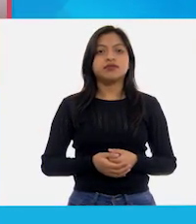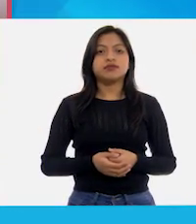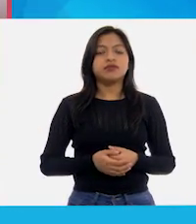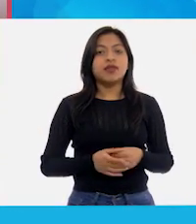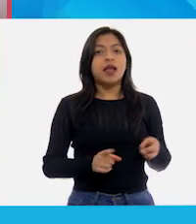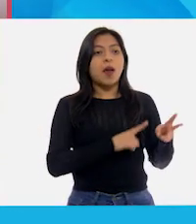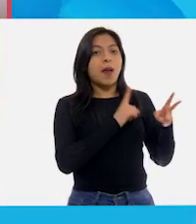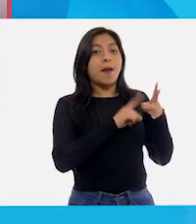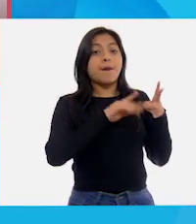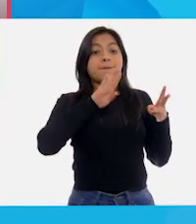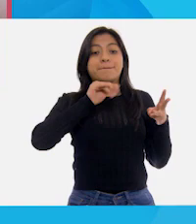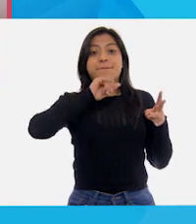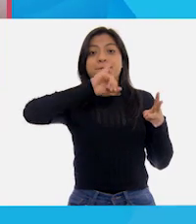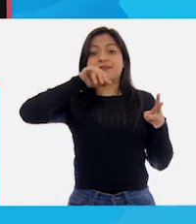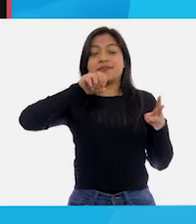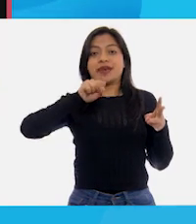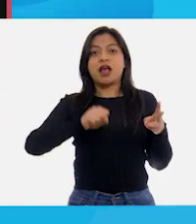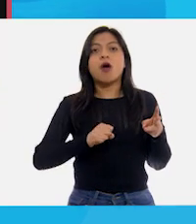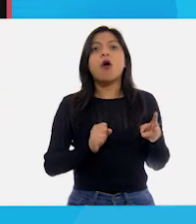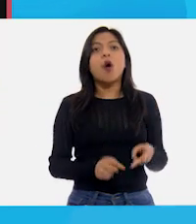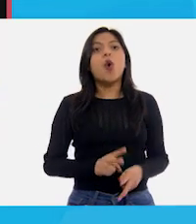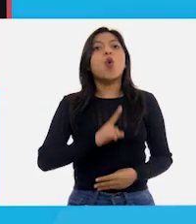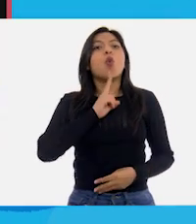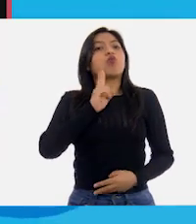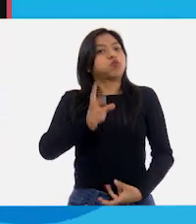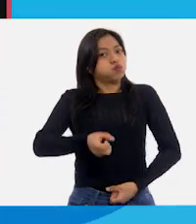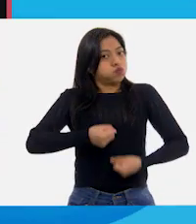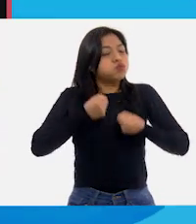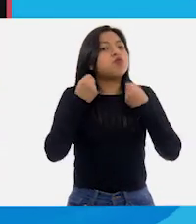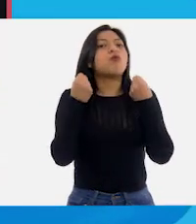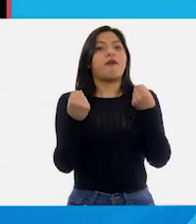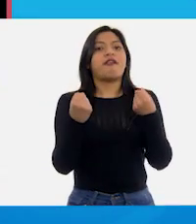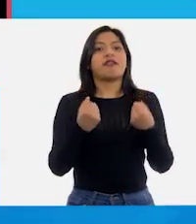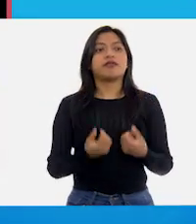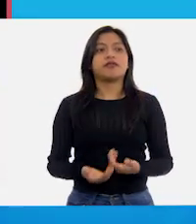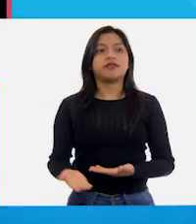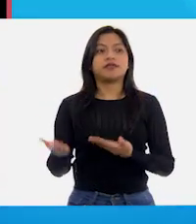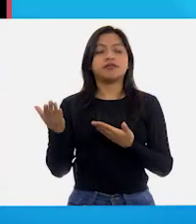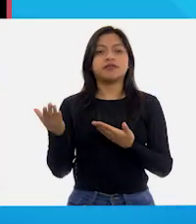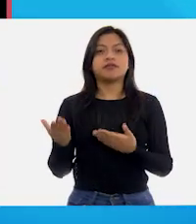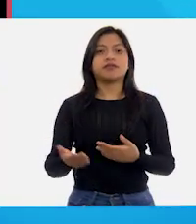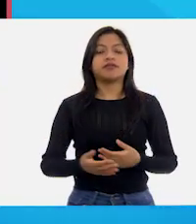Y los bajos, que también tienen la voz muy grave.